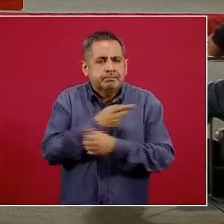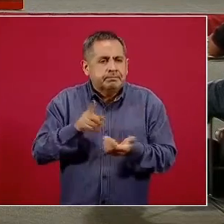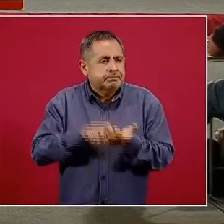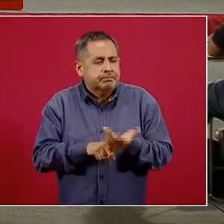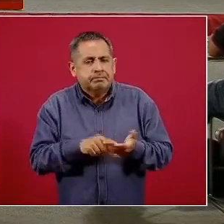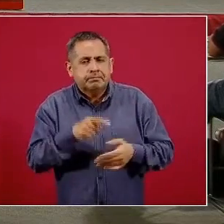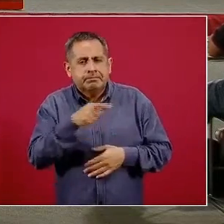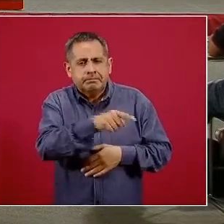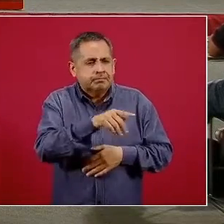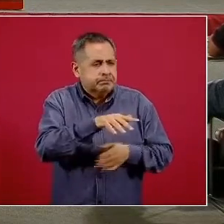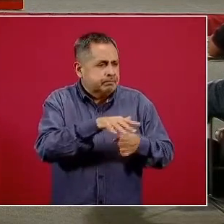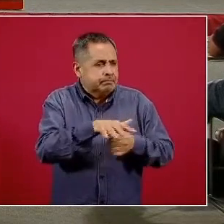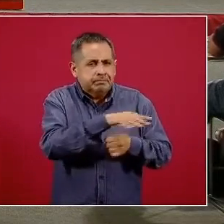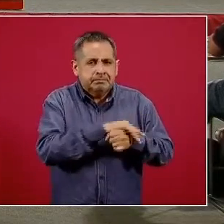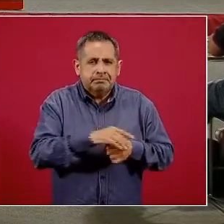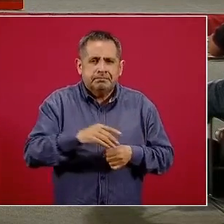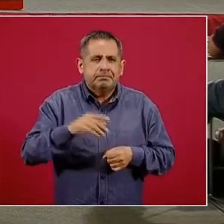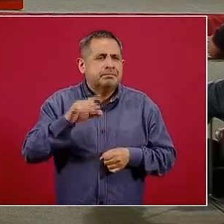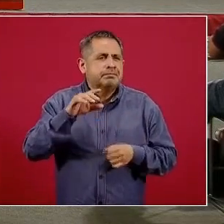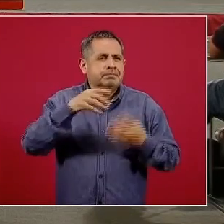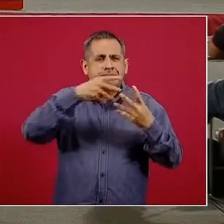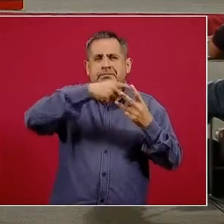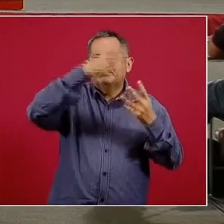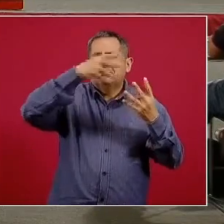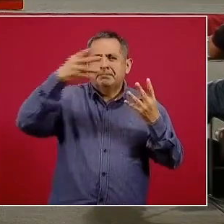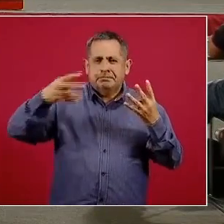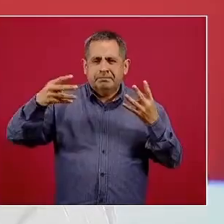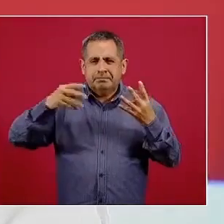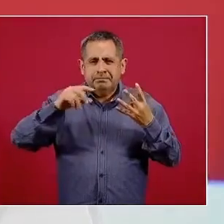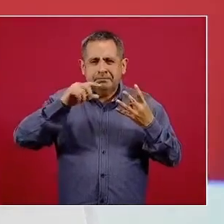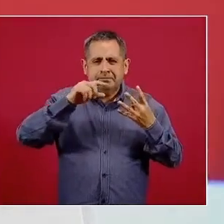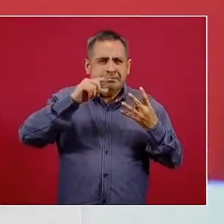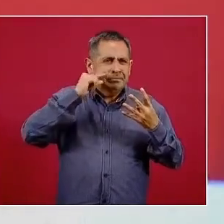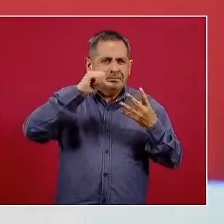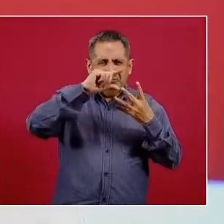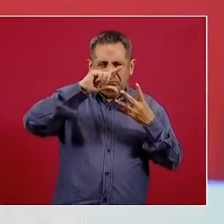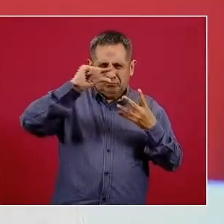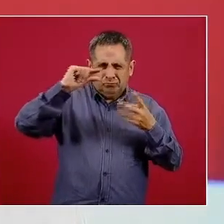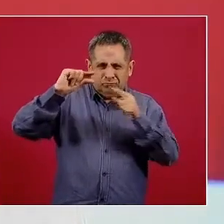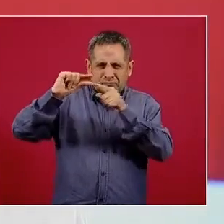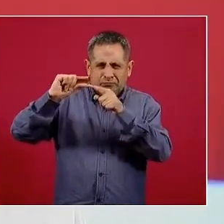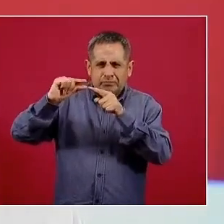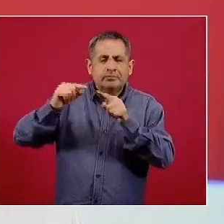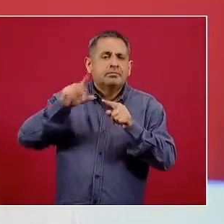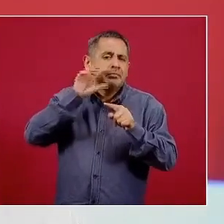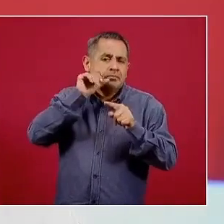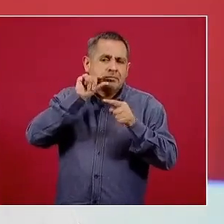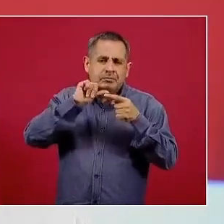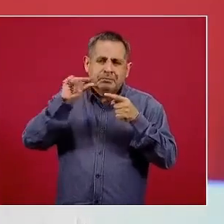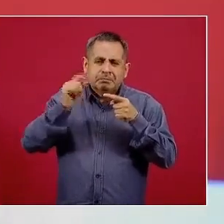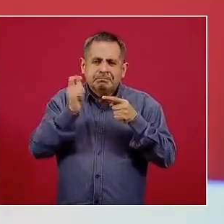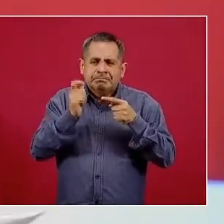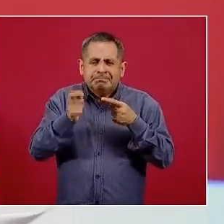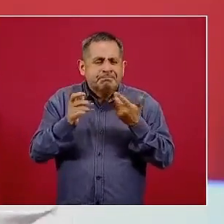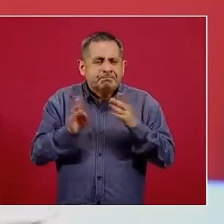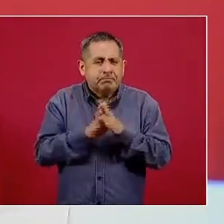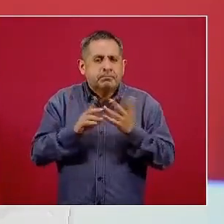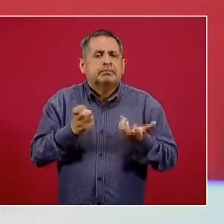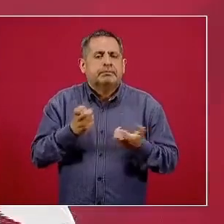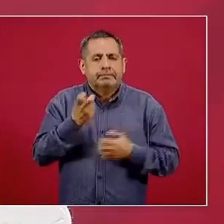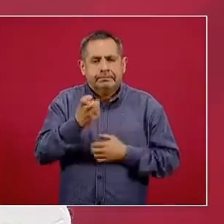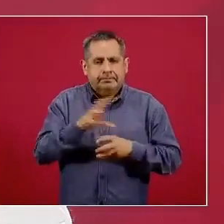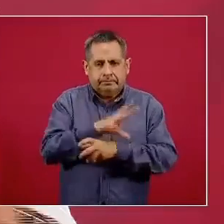esa zona naranja de la curva epidémica? La zona naranja, como ya se está comentando, era